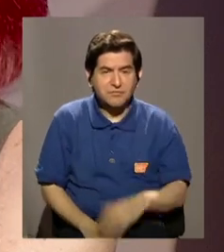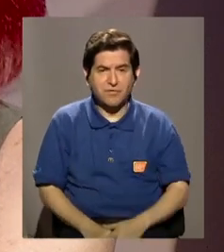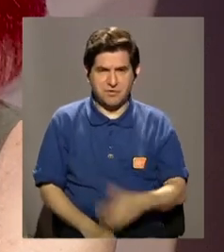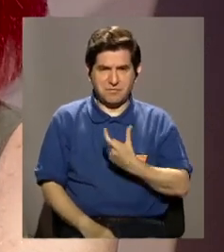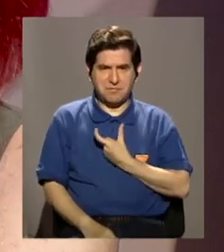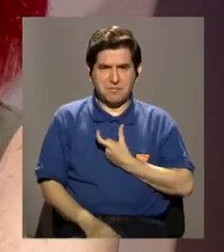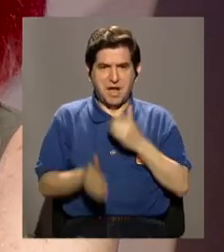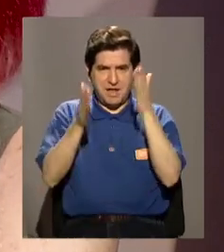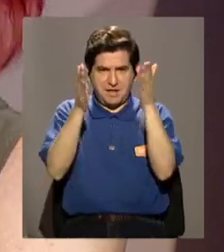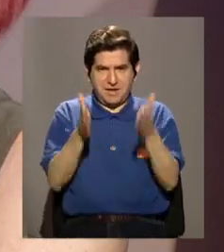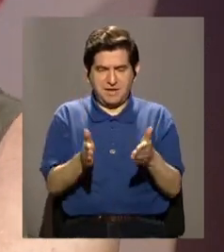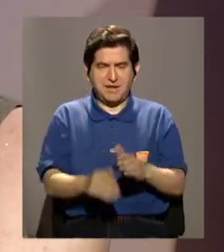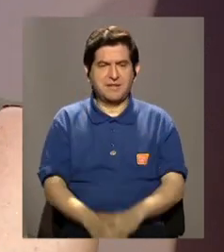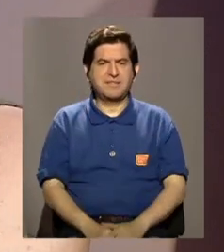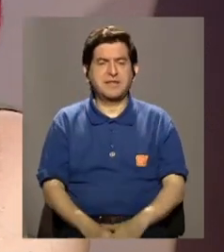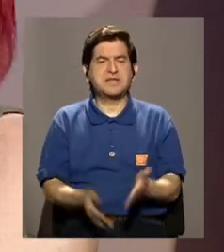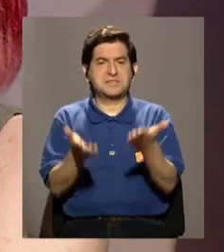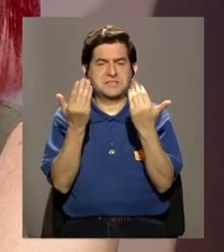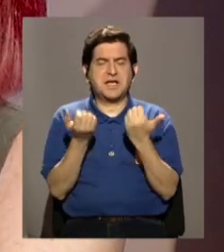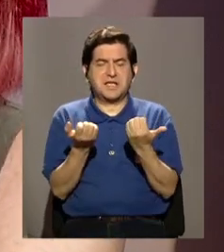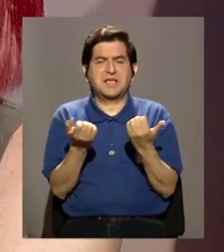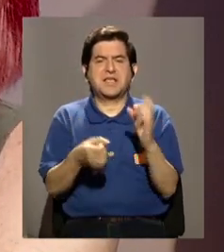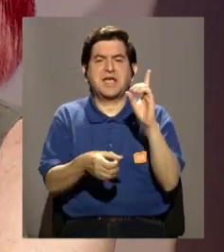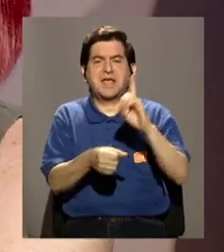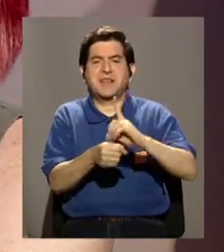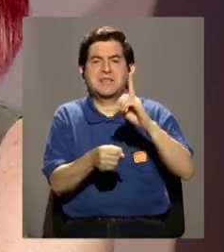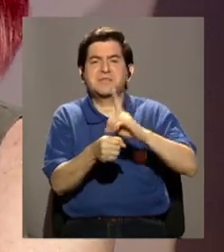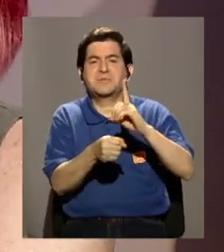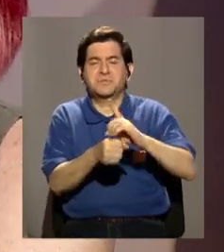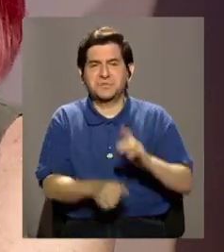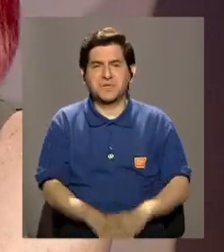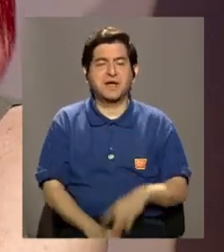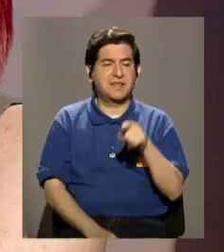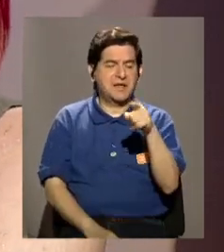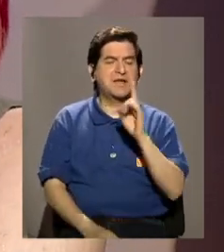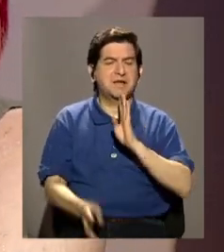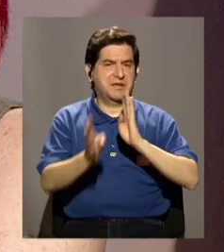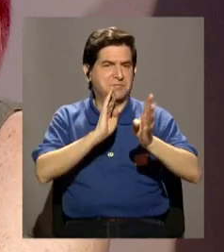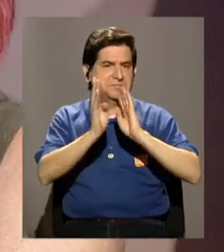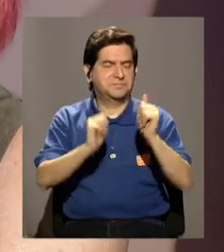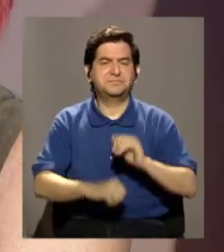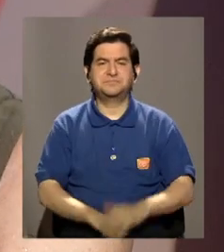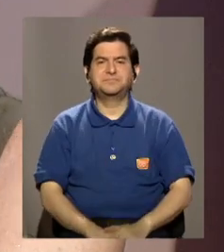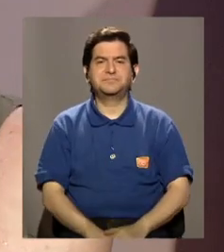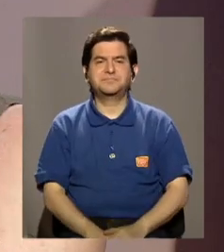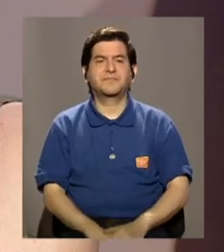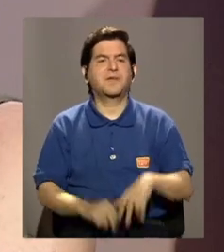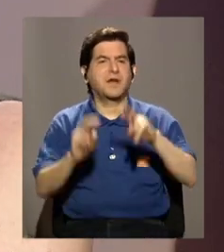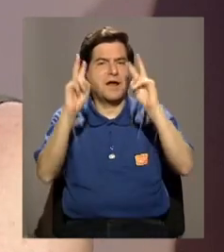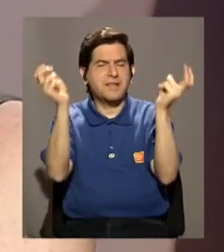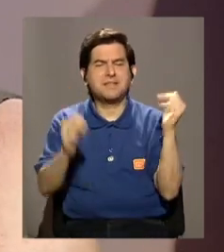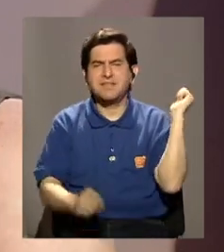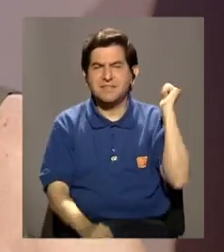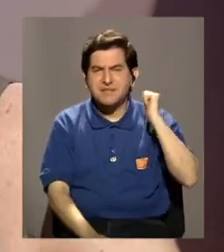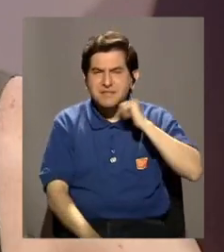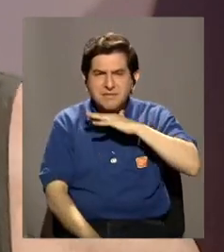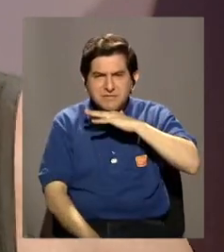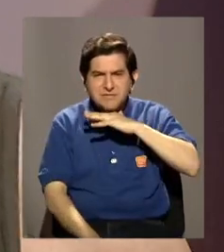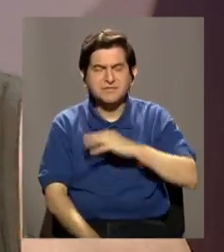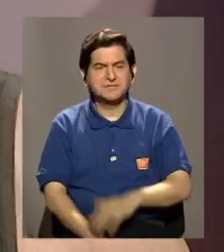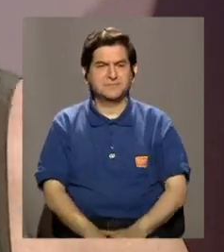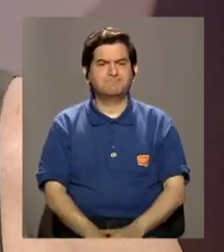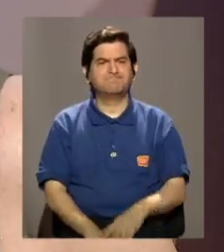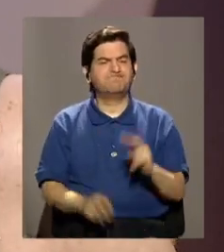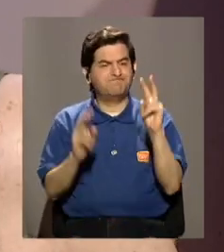alcaldesa y que quiere ser diputada lo dijera así que en el tema de la corrupción digo es un